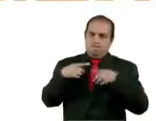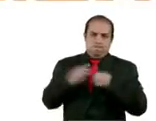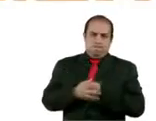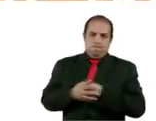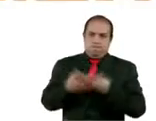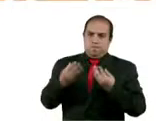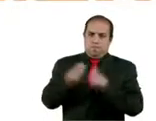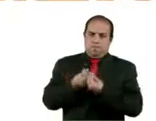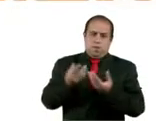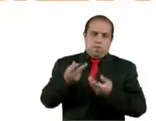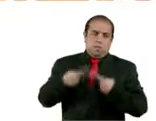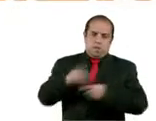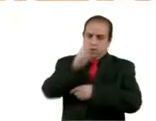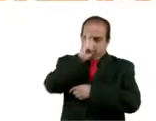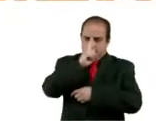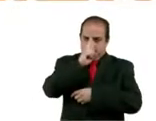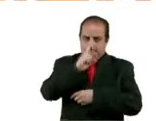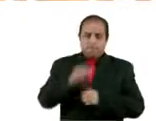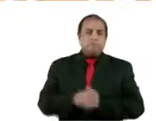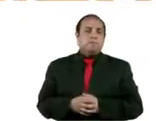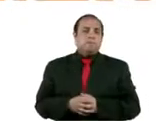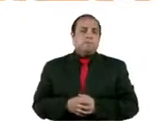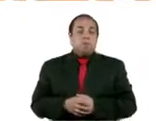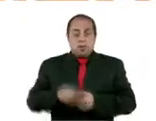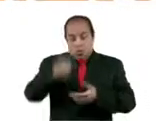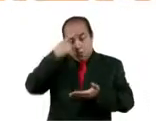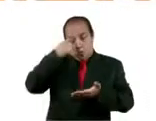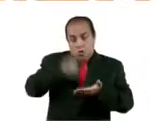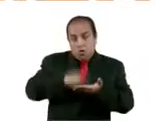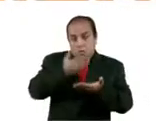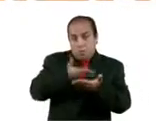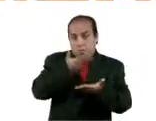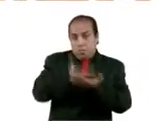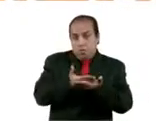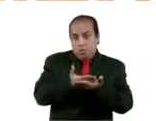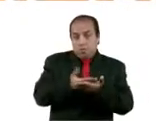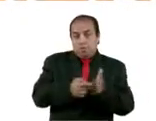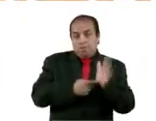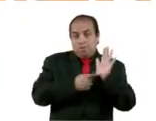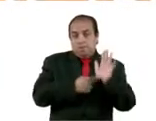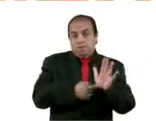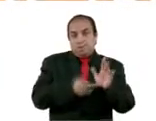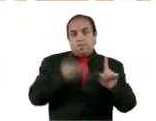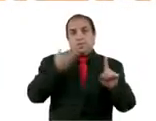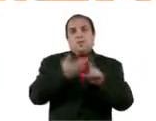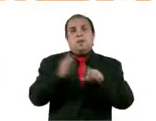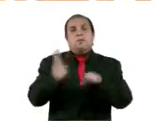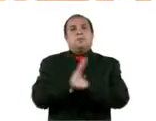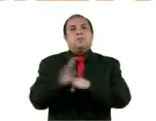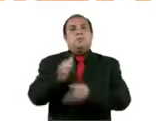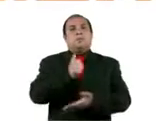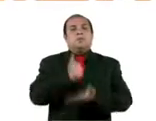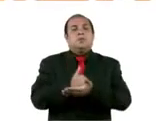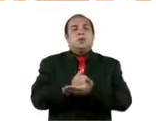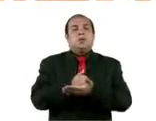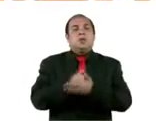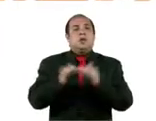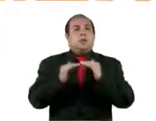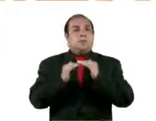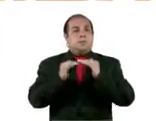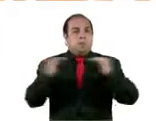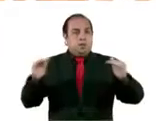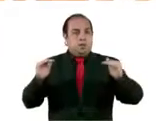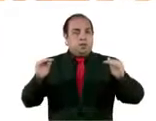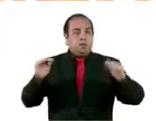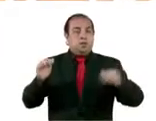los consejeros. Creo que la propuesta que se planteó es para beneficio de la ciudad y para beneficio de la democracia de la